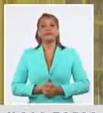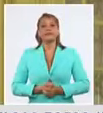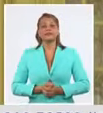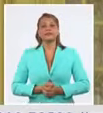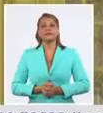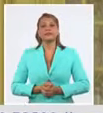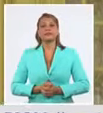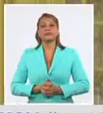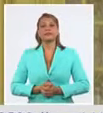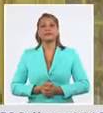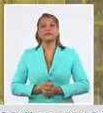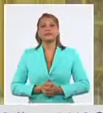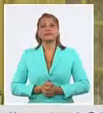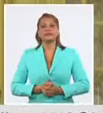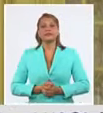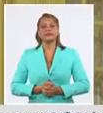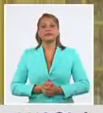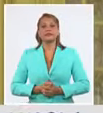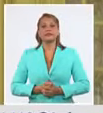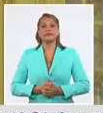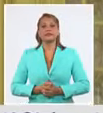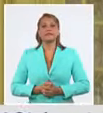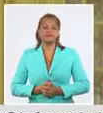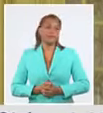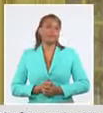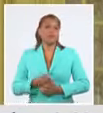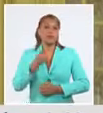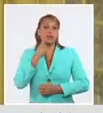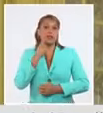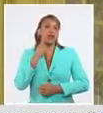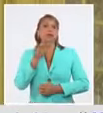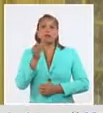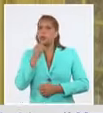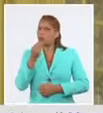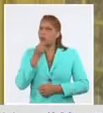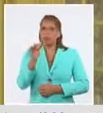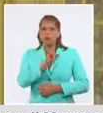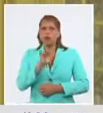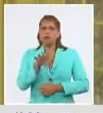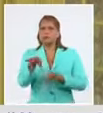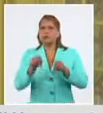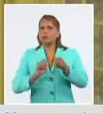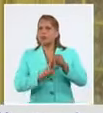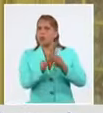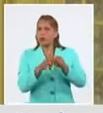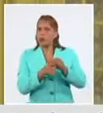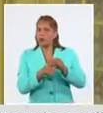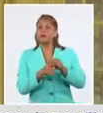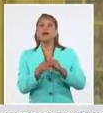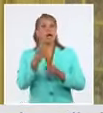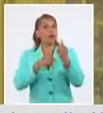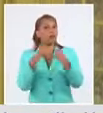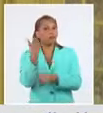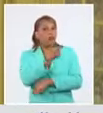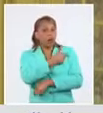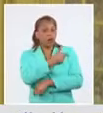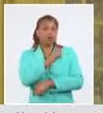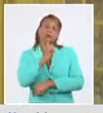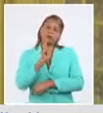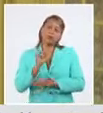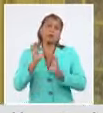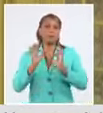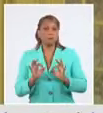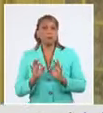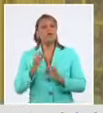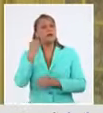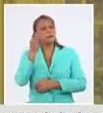con mucha percepción a poder coger el virus. Pero yo pienso